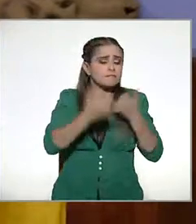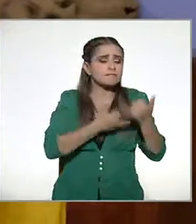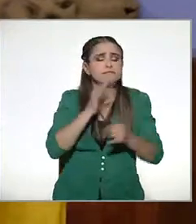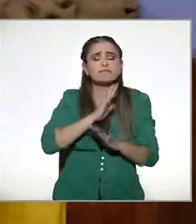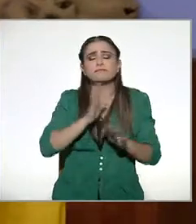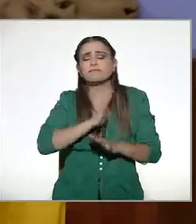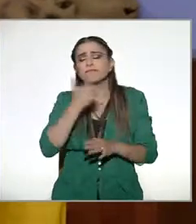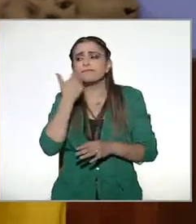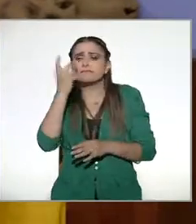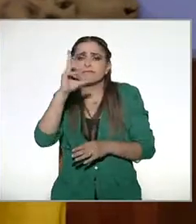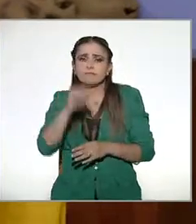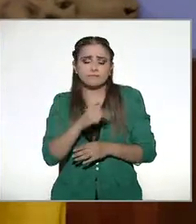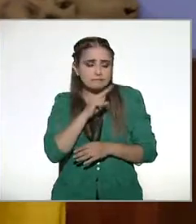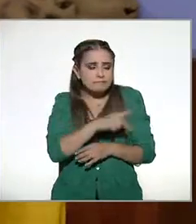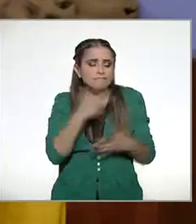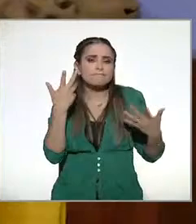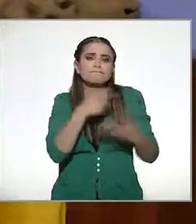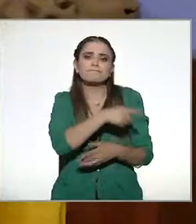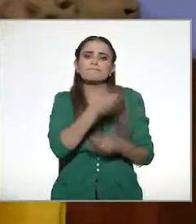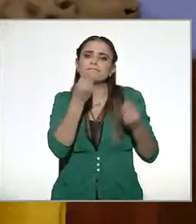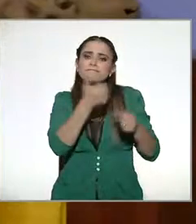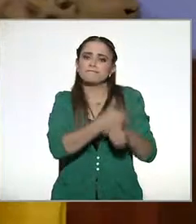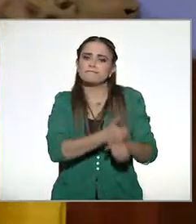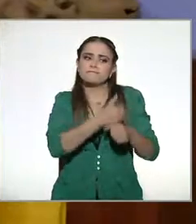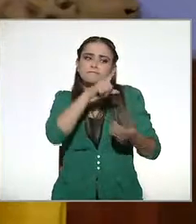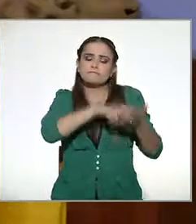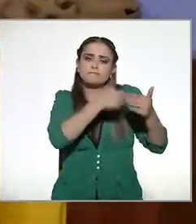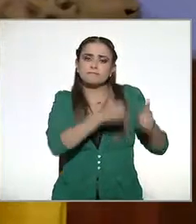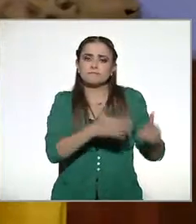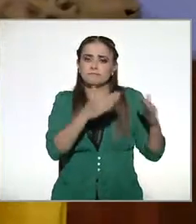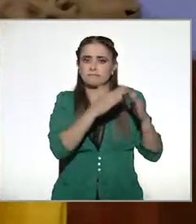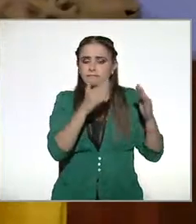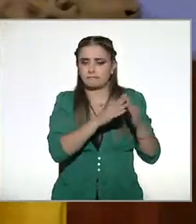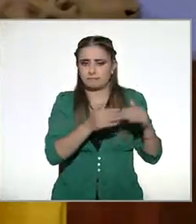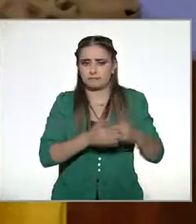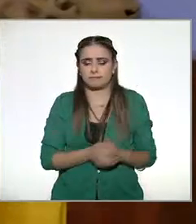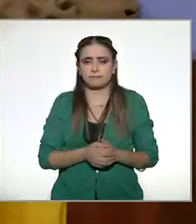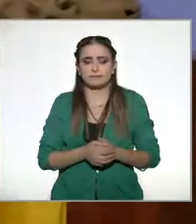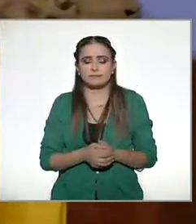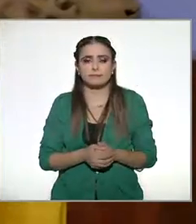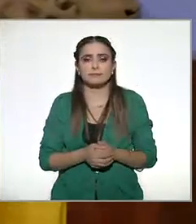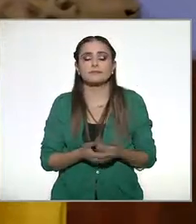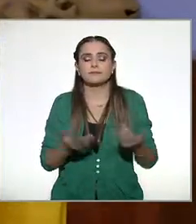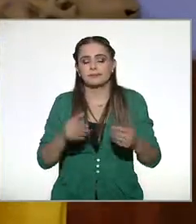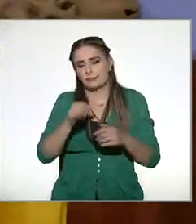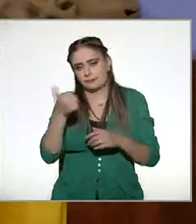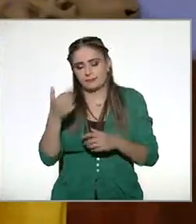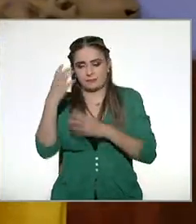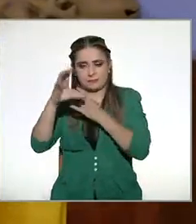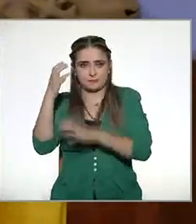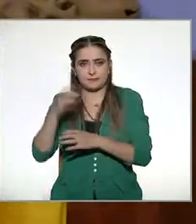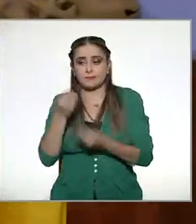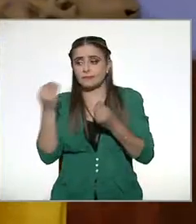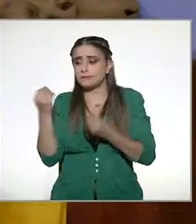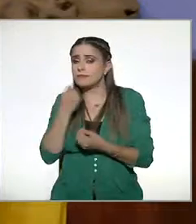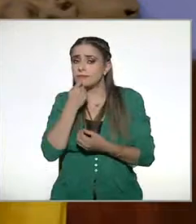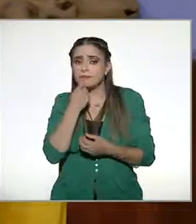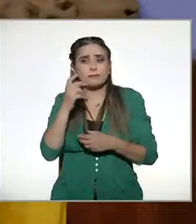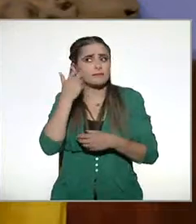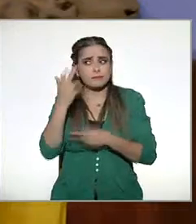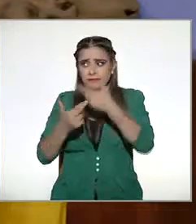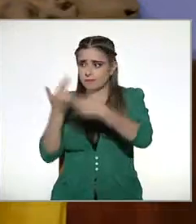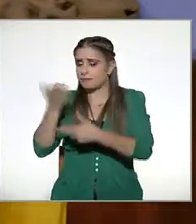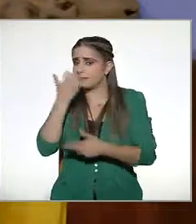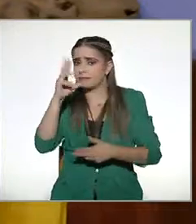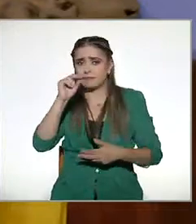siento que a ella le afectó mucho el confinamiento Jackie nos dice creo que es importante mencionar que muchos niños que no quieren regresar a la escuela